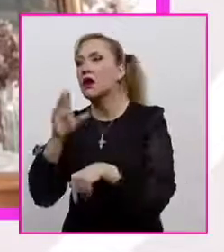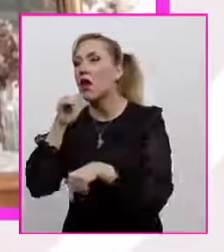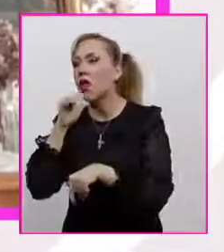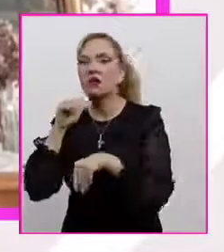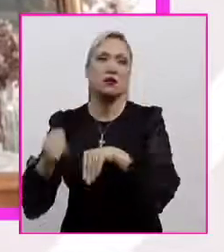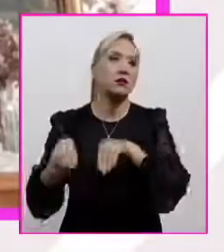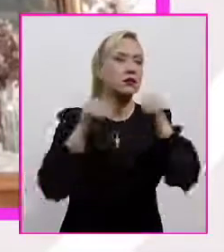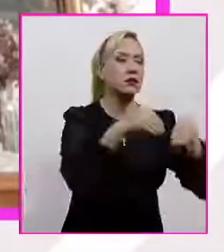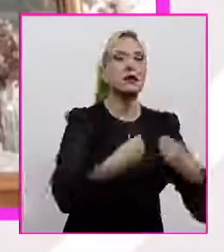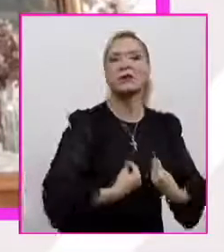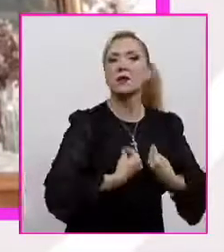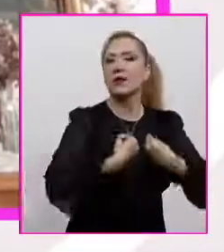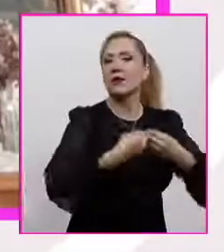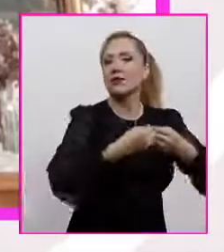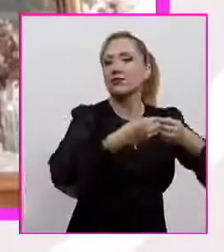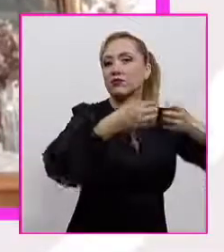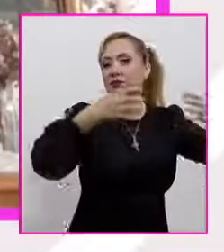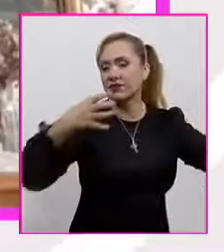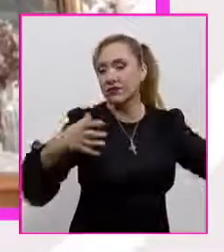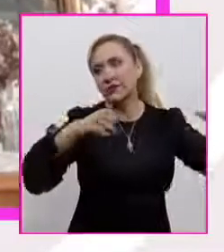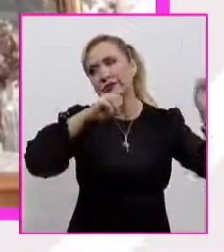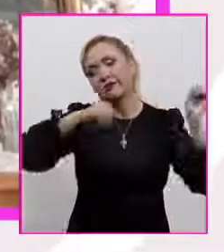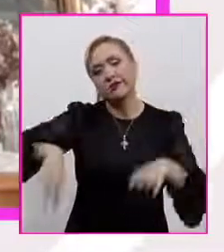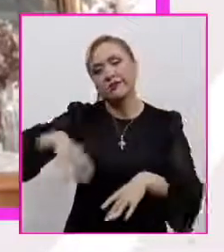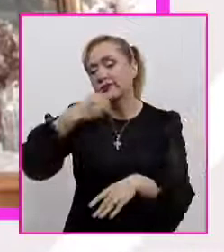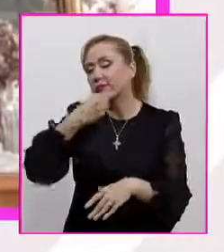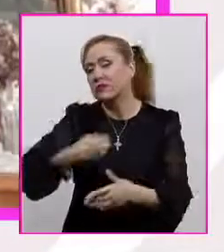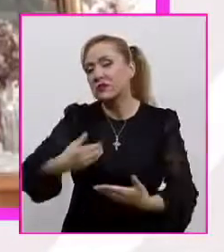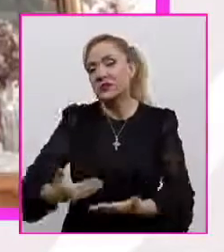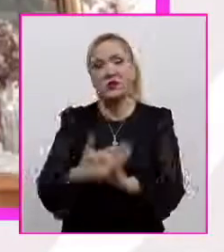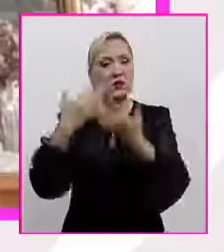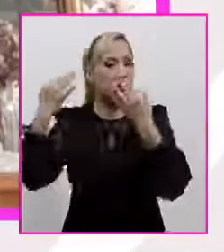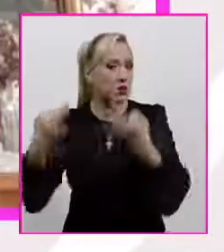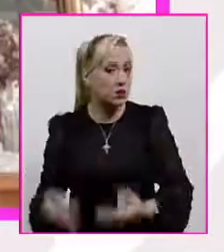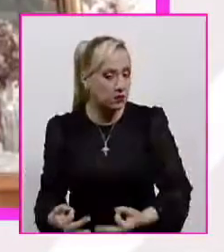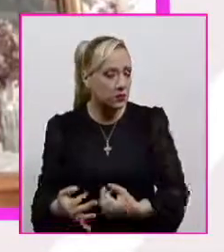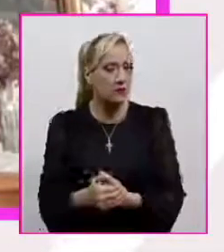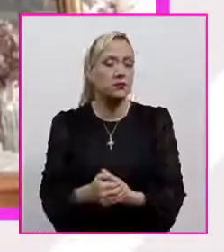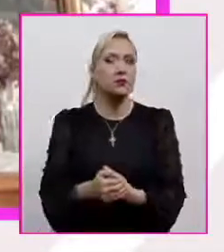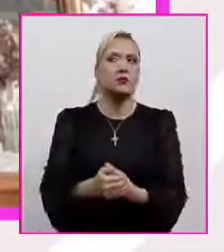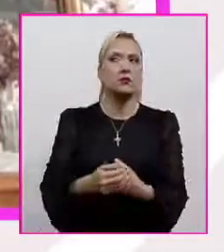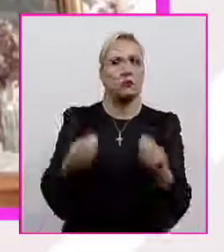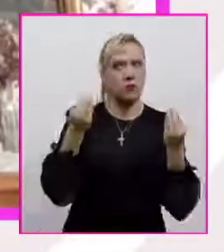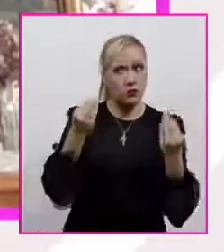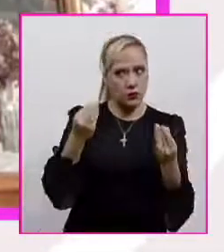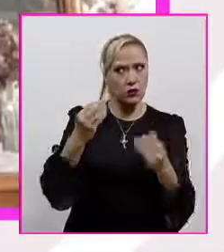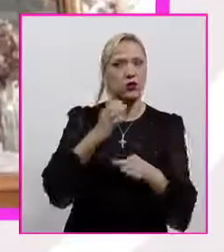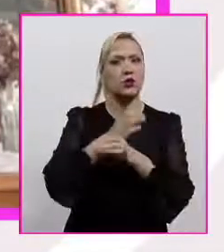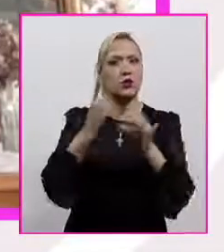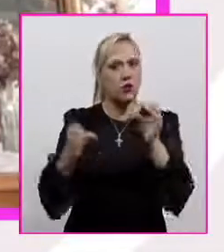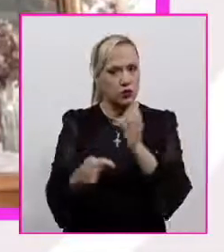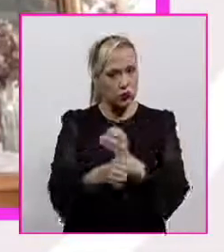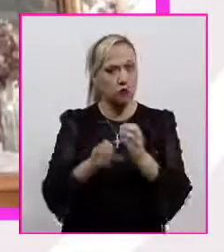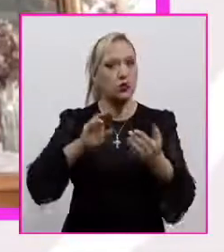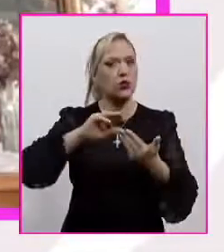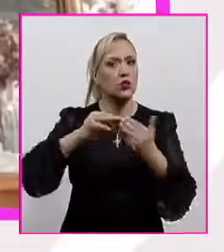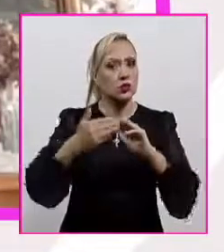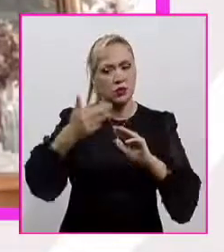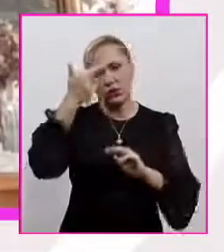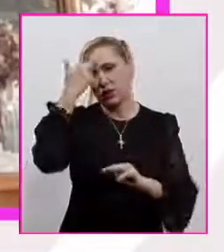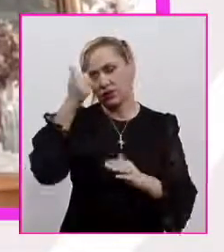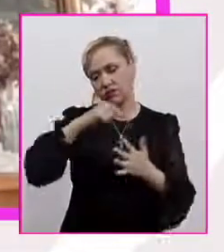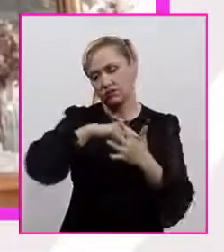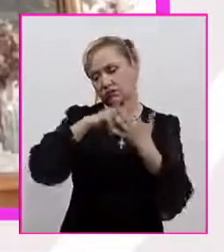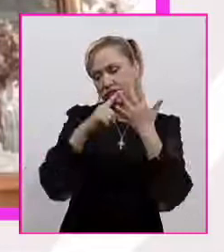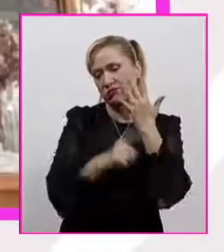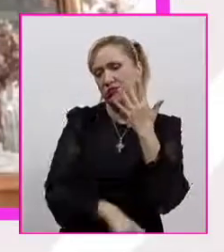deciden abandonar sus lugares de origen. Existen muchos factores que motivan a las personas a moverse y a cruzar las fronteras marcadas por